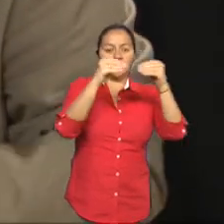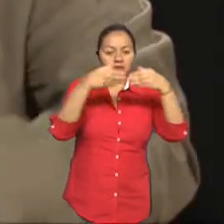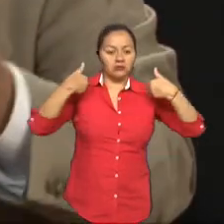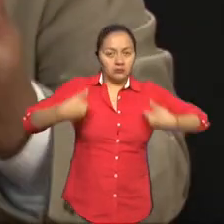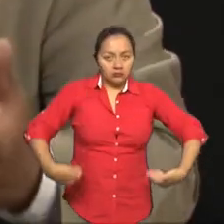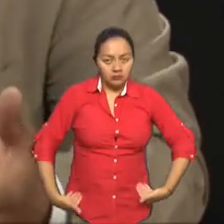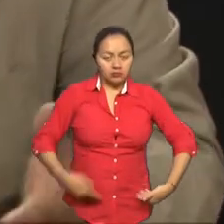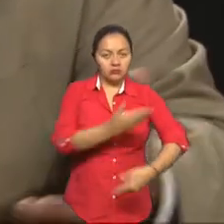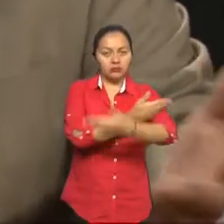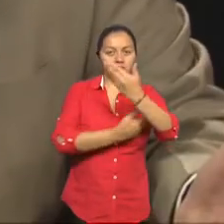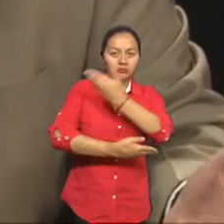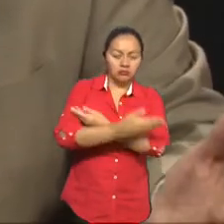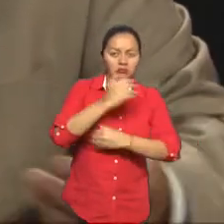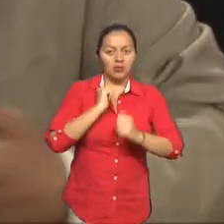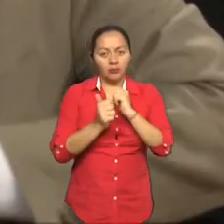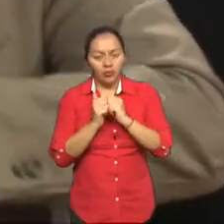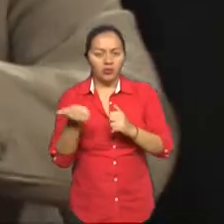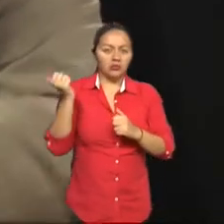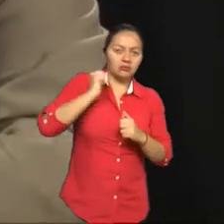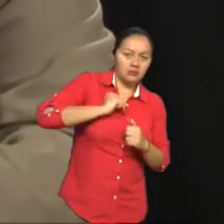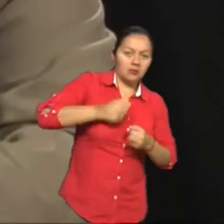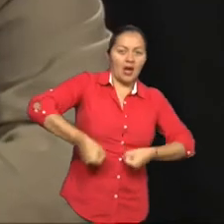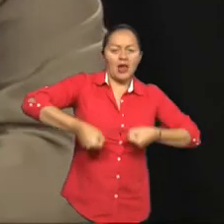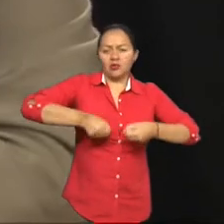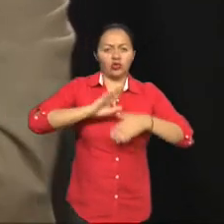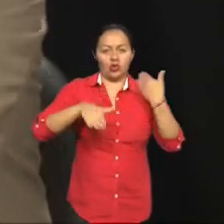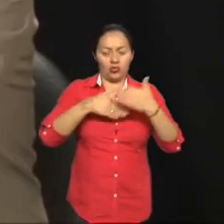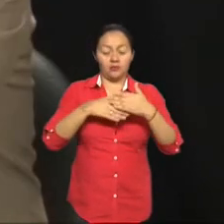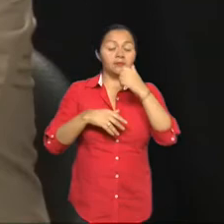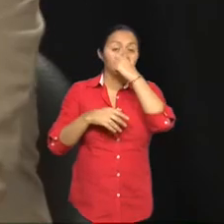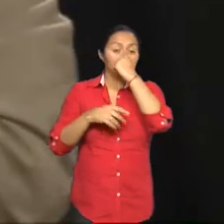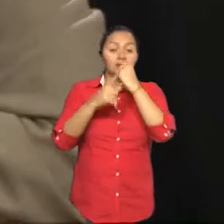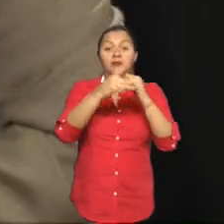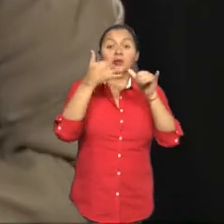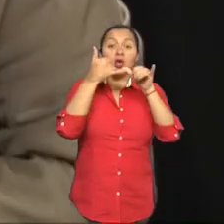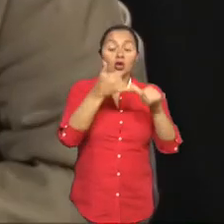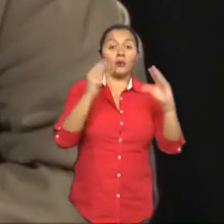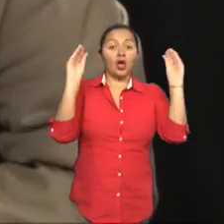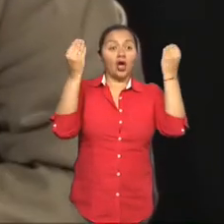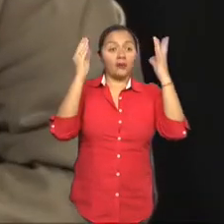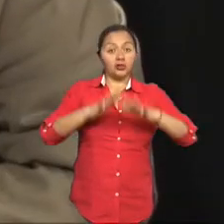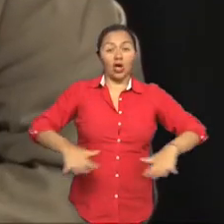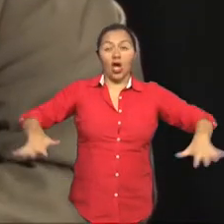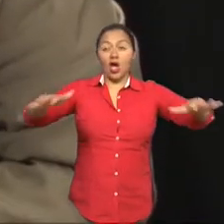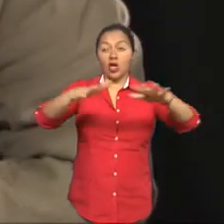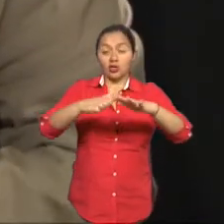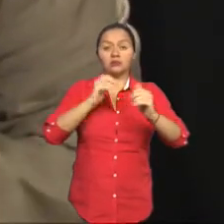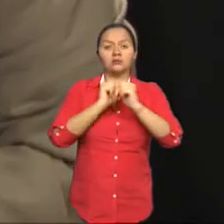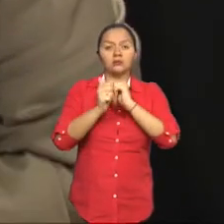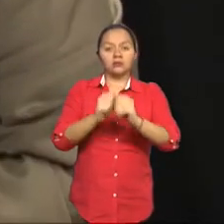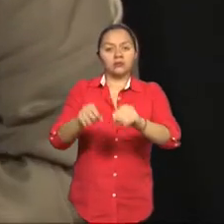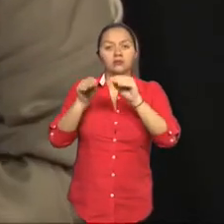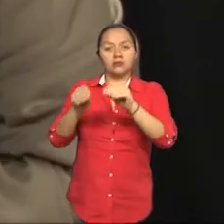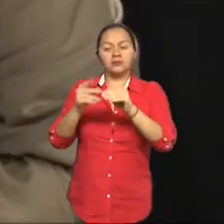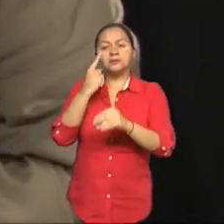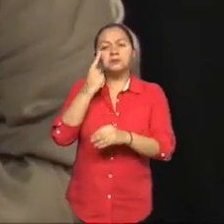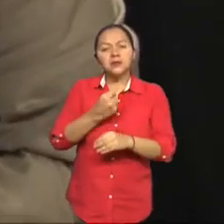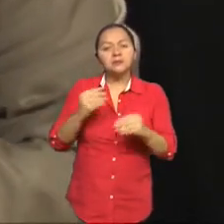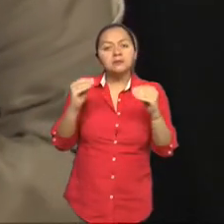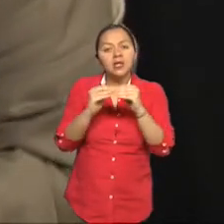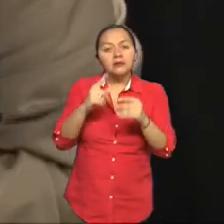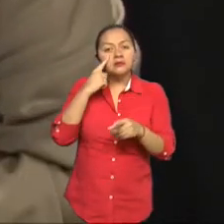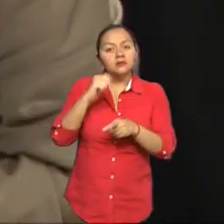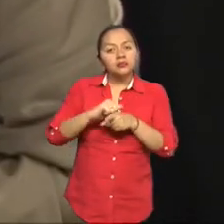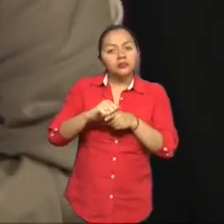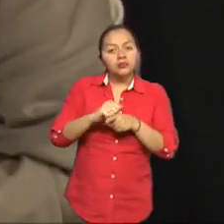deportiva. Entonces, ahí es la oportunidad del club enviar a estos jóvenes que se pongan en disposición de los entrenadores y ver quiénes tienen el talento. Así